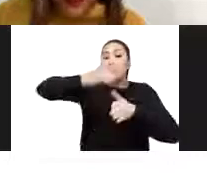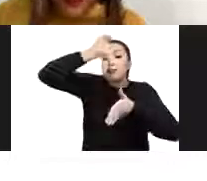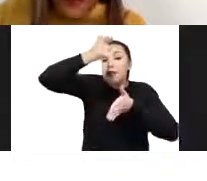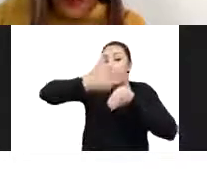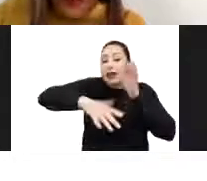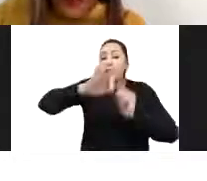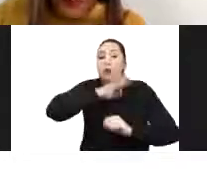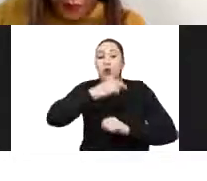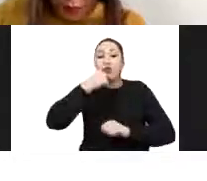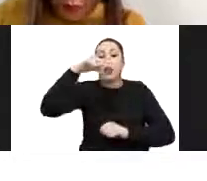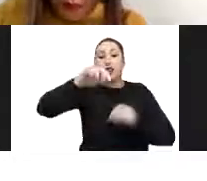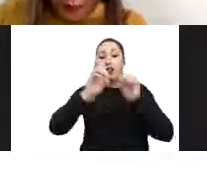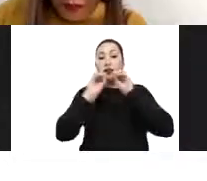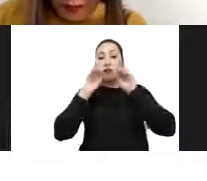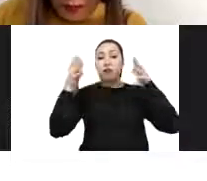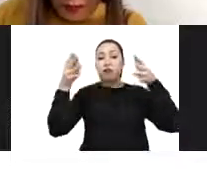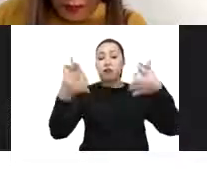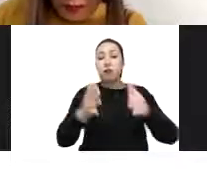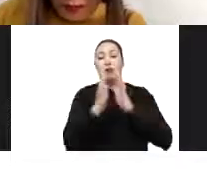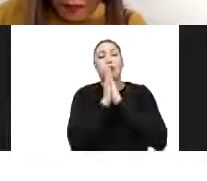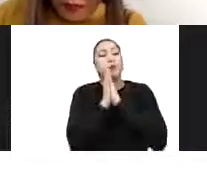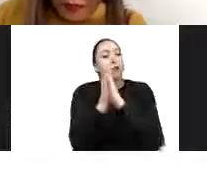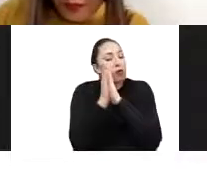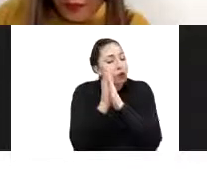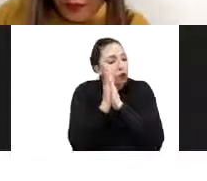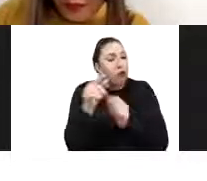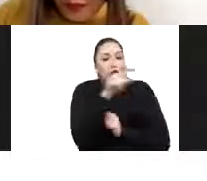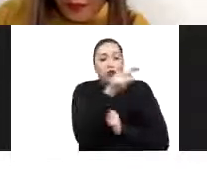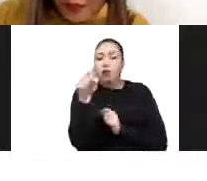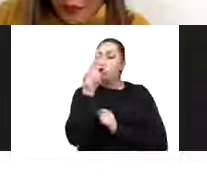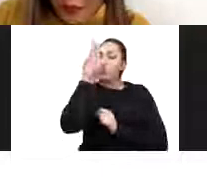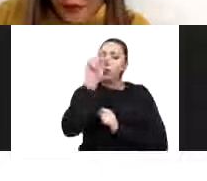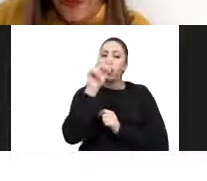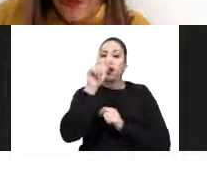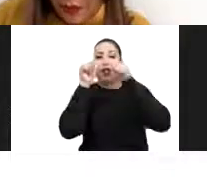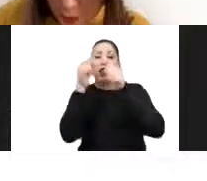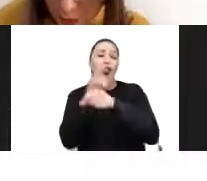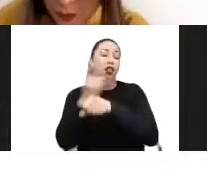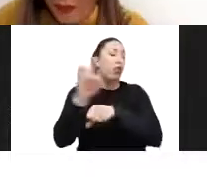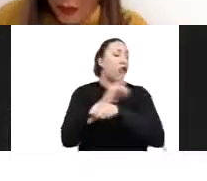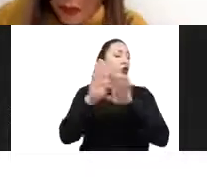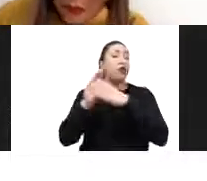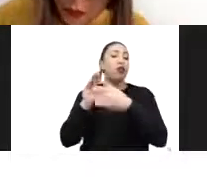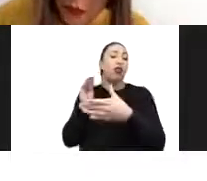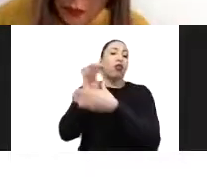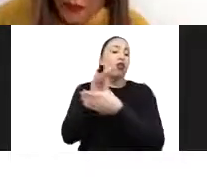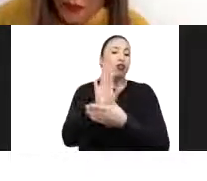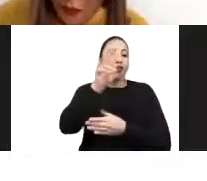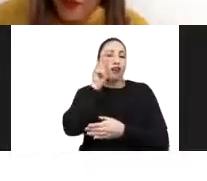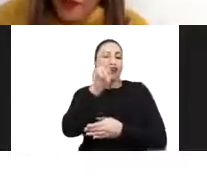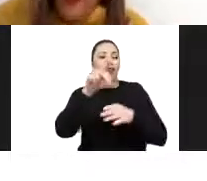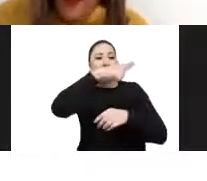el planeta. Entonces, por favor, no lo dejen a un lado, porque sería pues no ver la realidad,